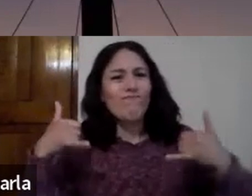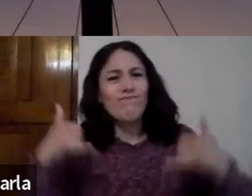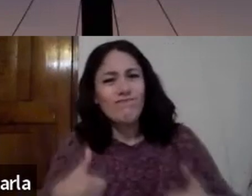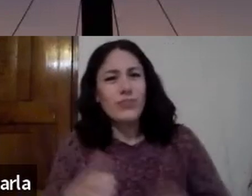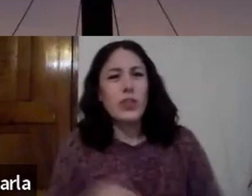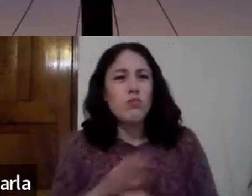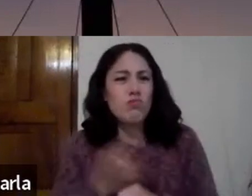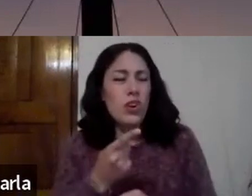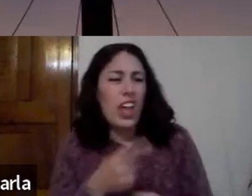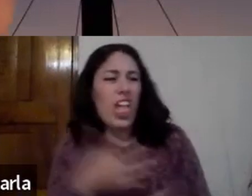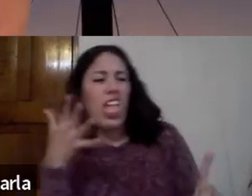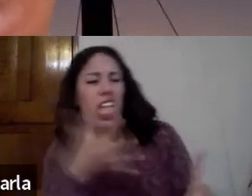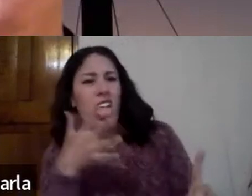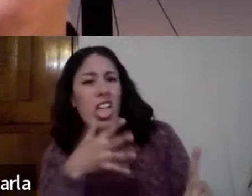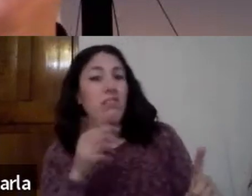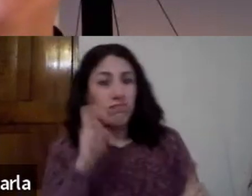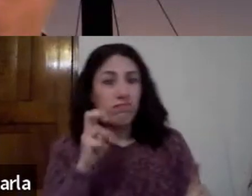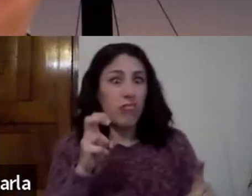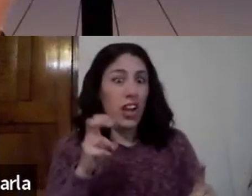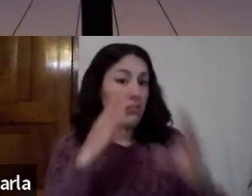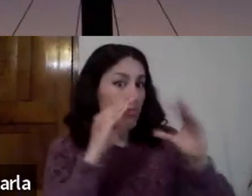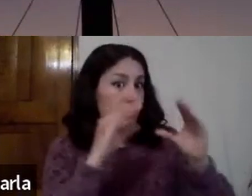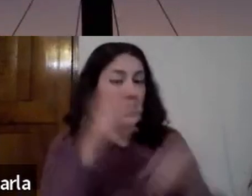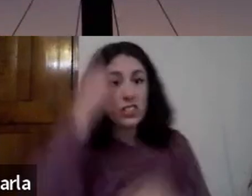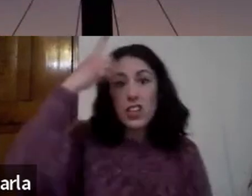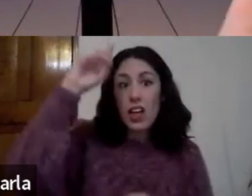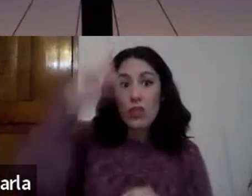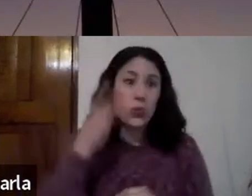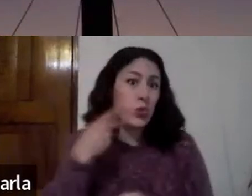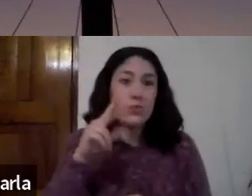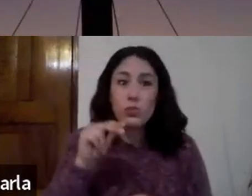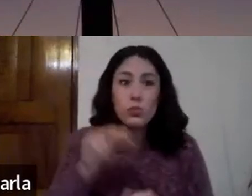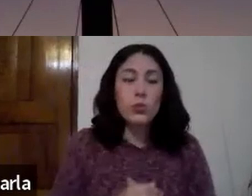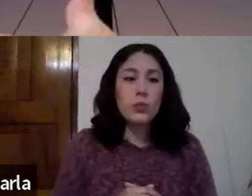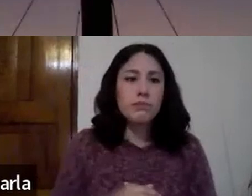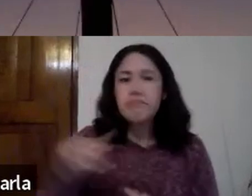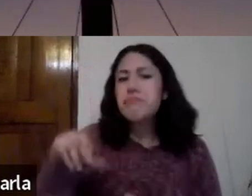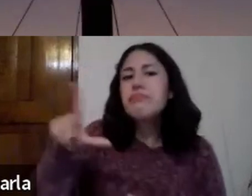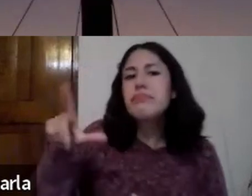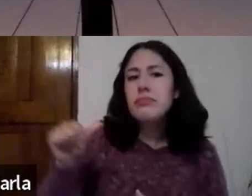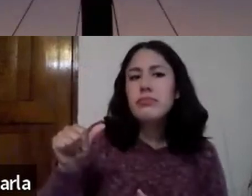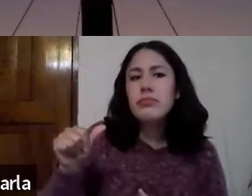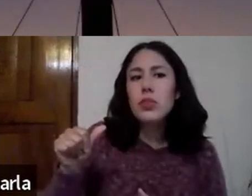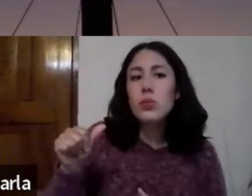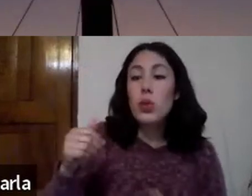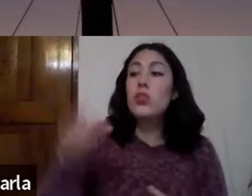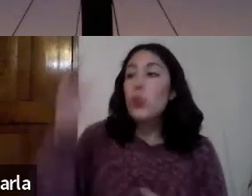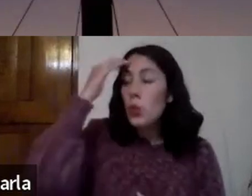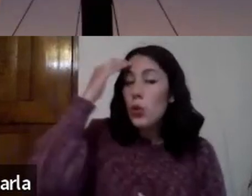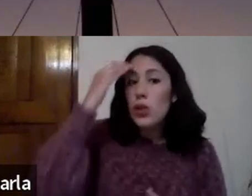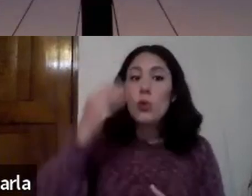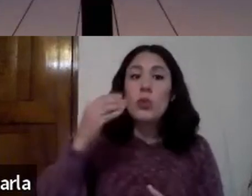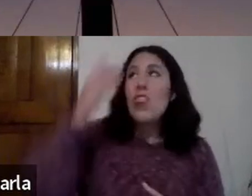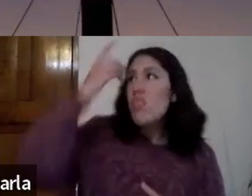castiga. Luego tenemos una experiencia de Dios y él es el Dios amoroso. Y después que tenemos esta experiencia de